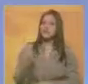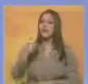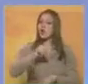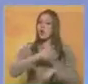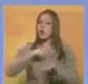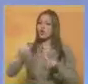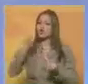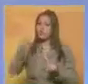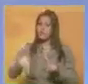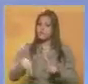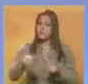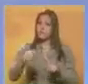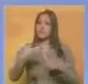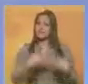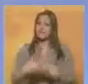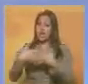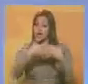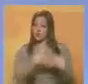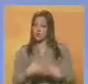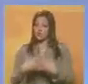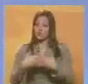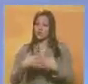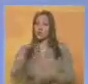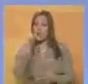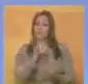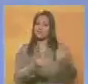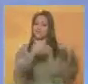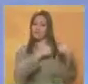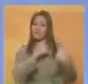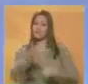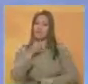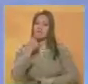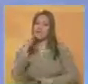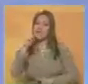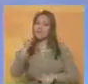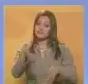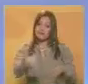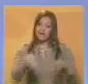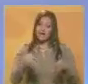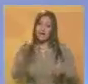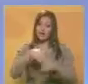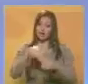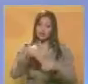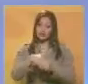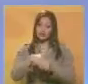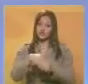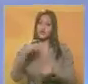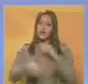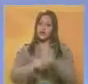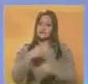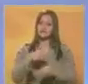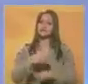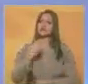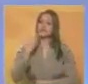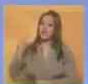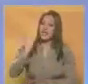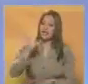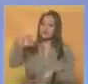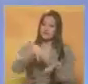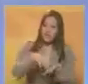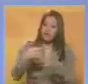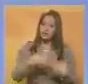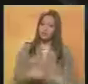Más allá de nuestras fronteras en Estados Unidos el ex senador Rick santorum obtuvo la victoria en las primarias republicanas celebradas en Minnesota Colorado y